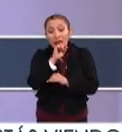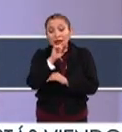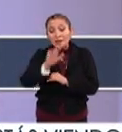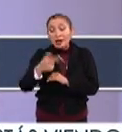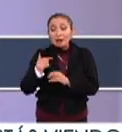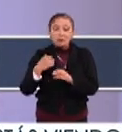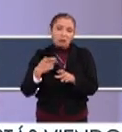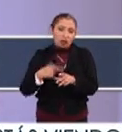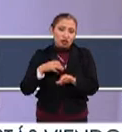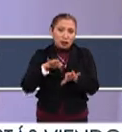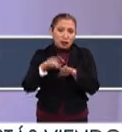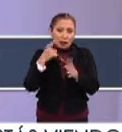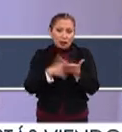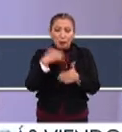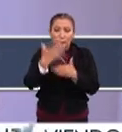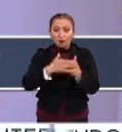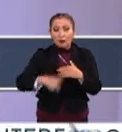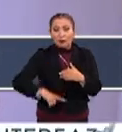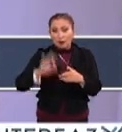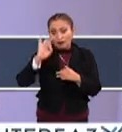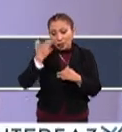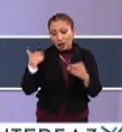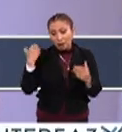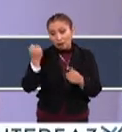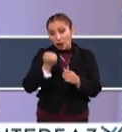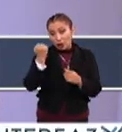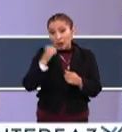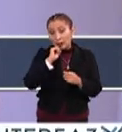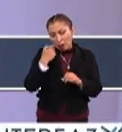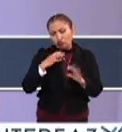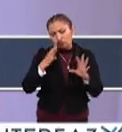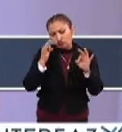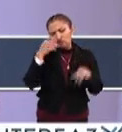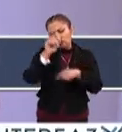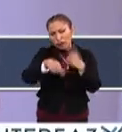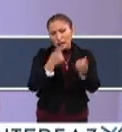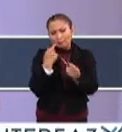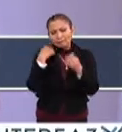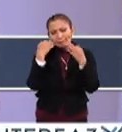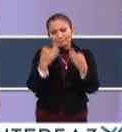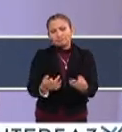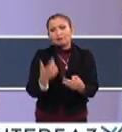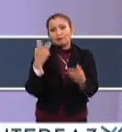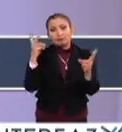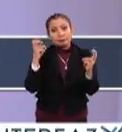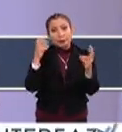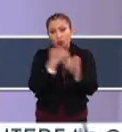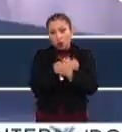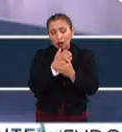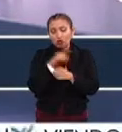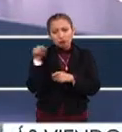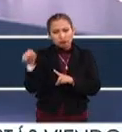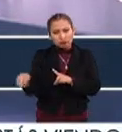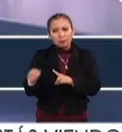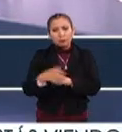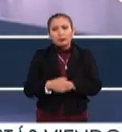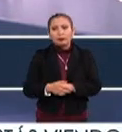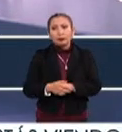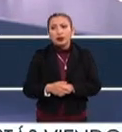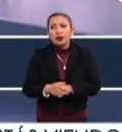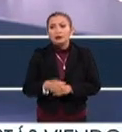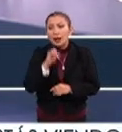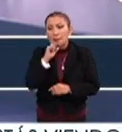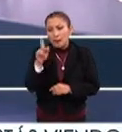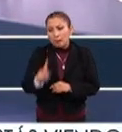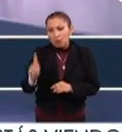además de funcionarios del próximo Gobierno Federal, que afortunadamente también han confirmado su participación. ¿En materia de educación? De educación,